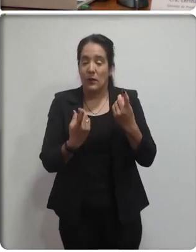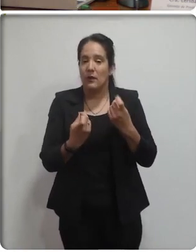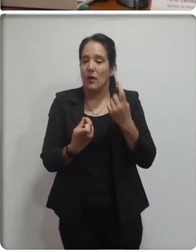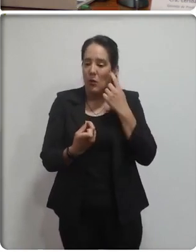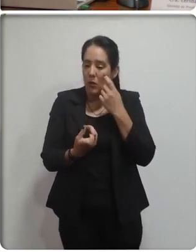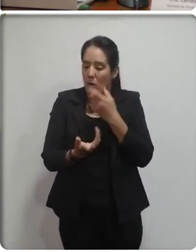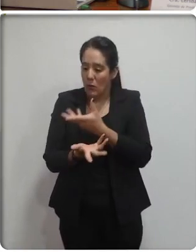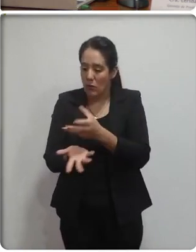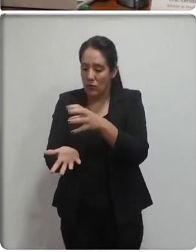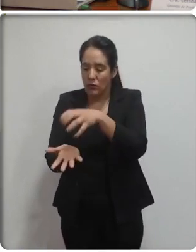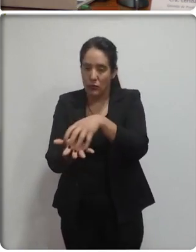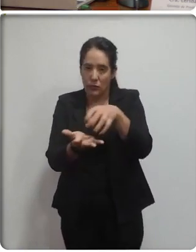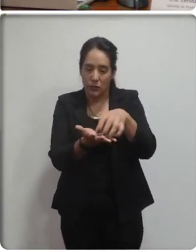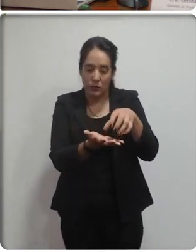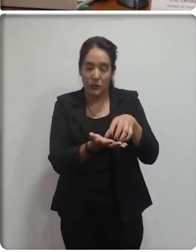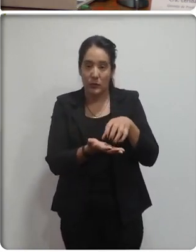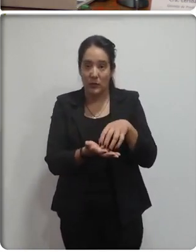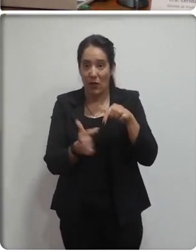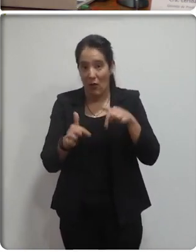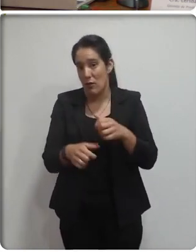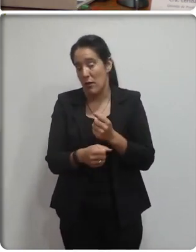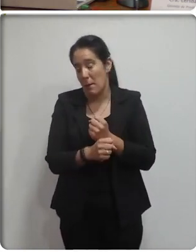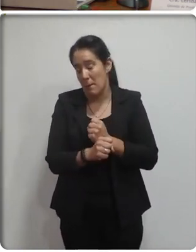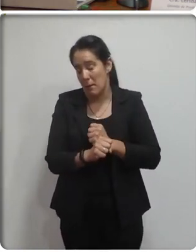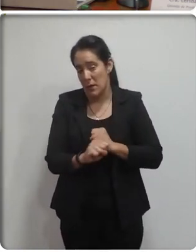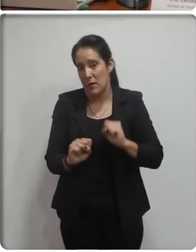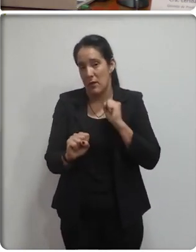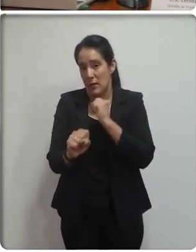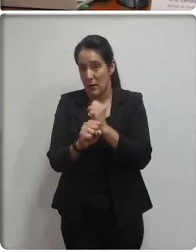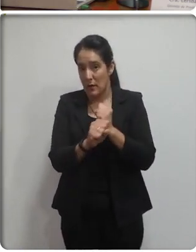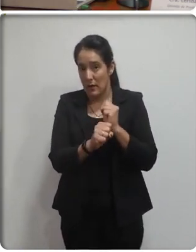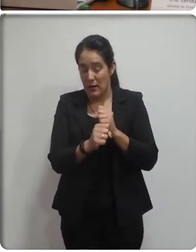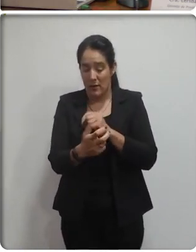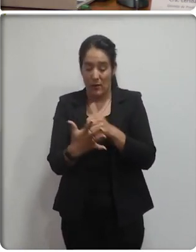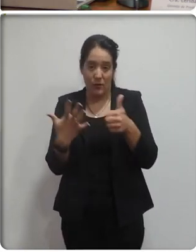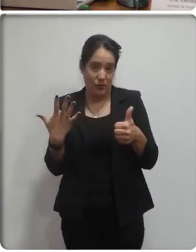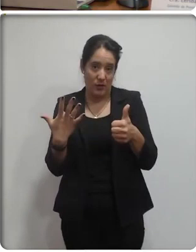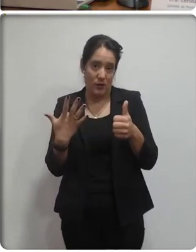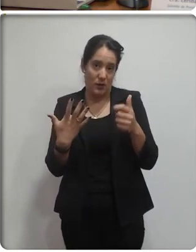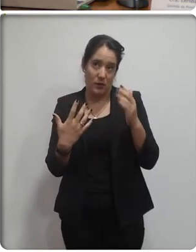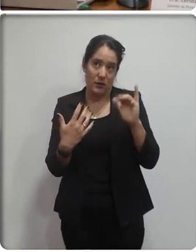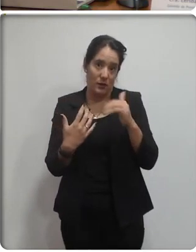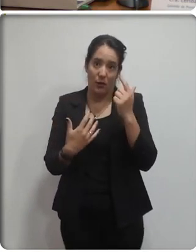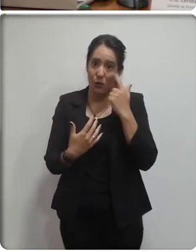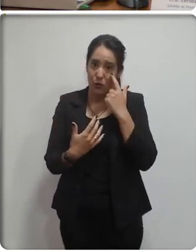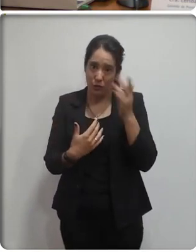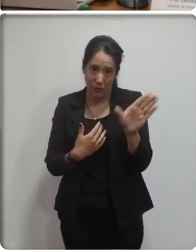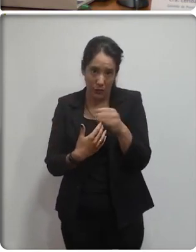o equipos que hoy por hoy funcionan en el CRENADESER, los 6 que ya conocemos,